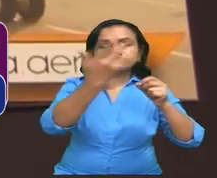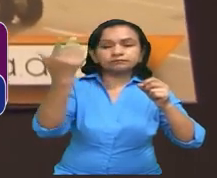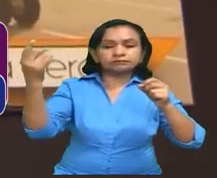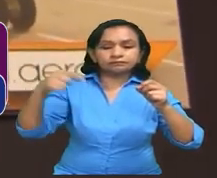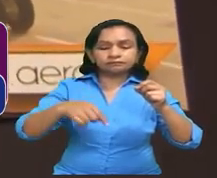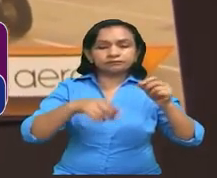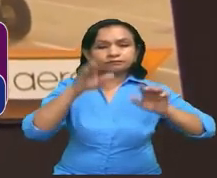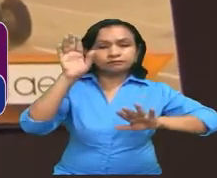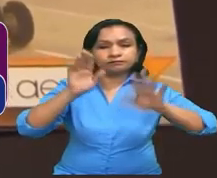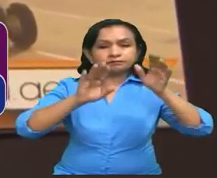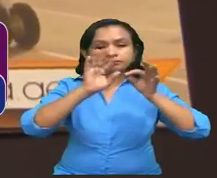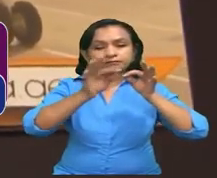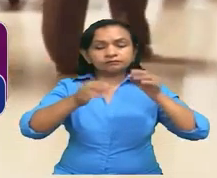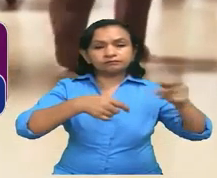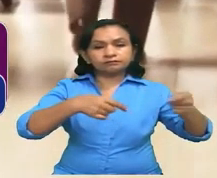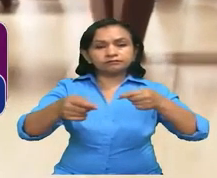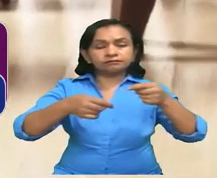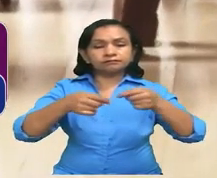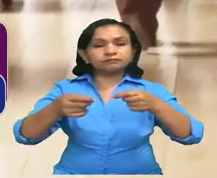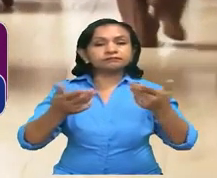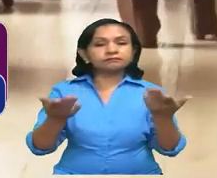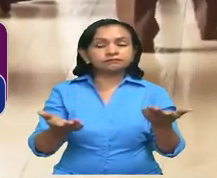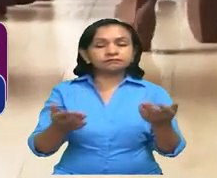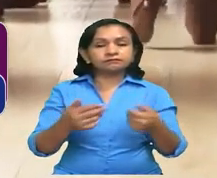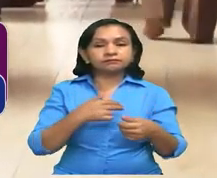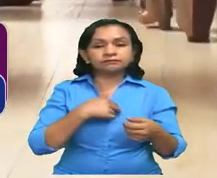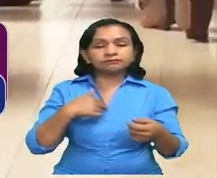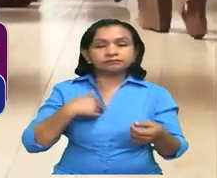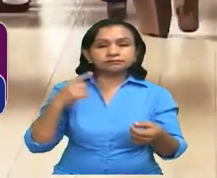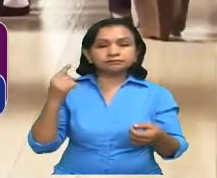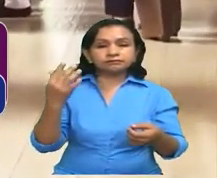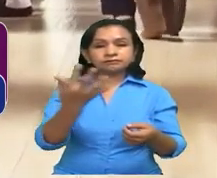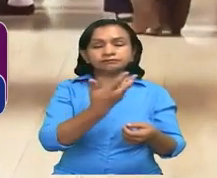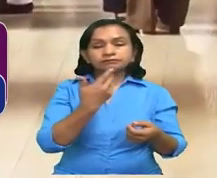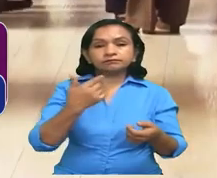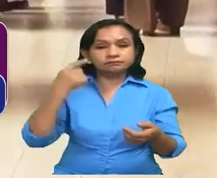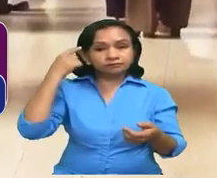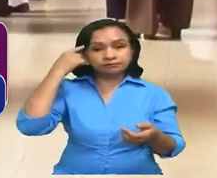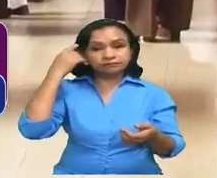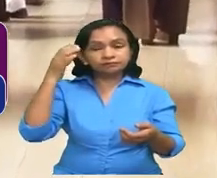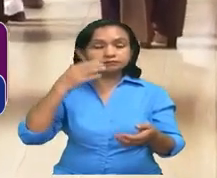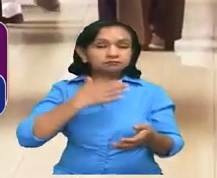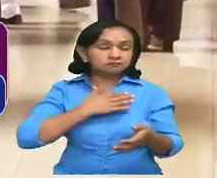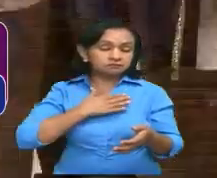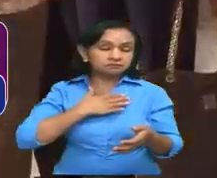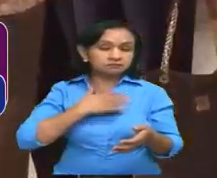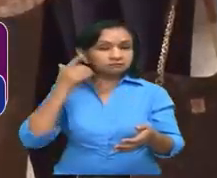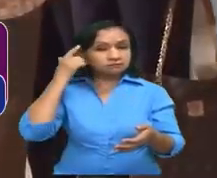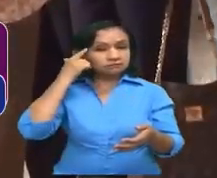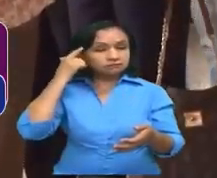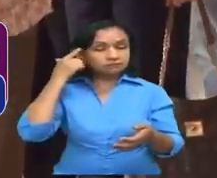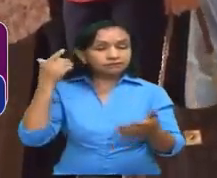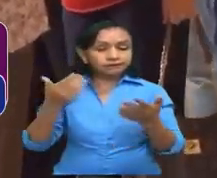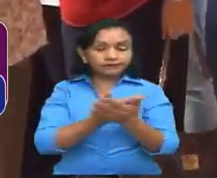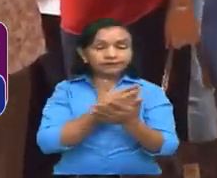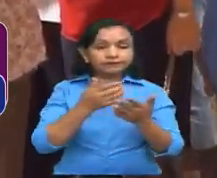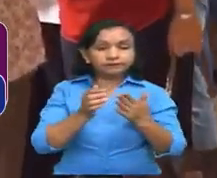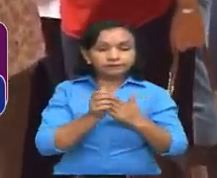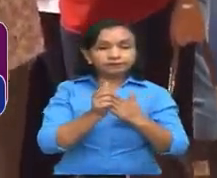también el tema de las reservas, a nivel nacional nos acompañaron de toda Nicaragua, estuvieron presentes desde la costa